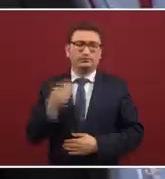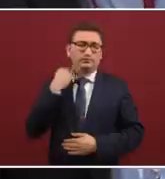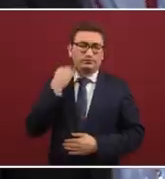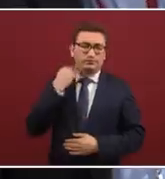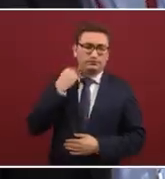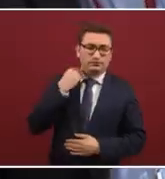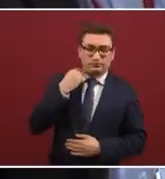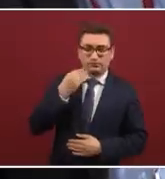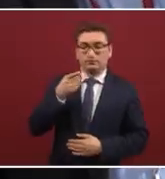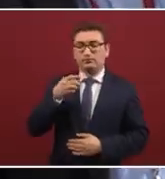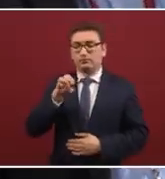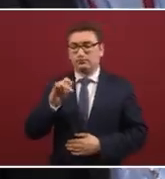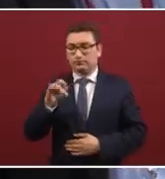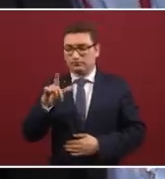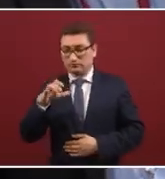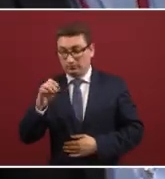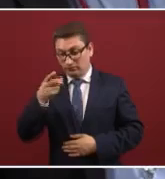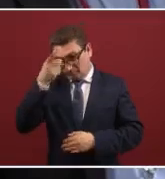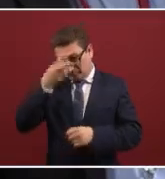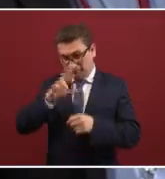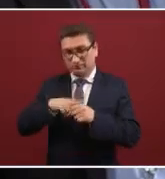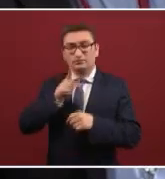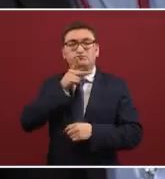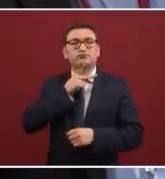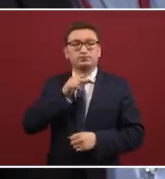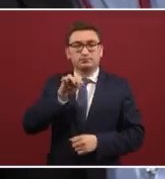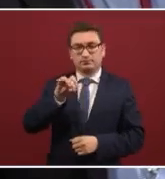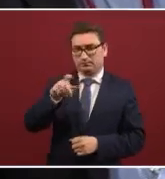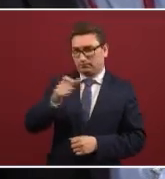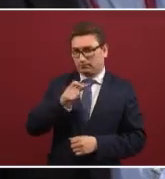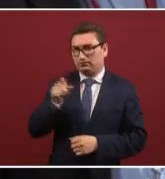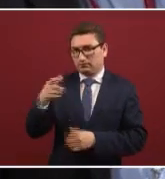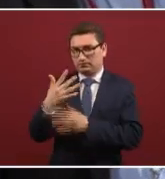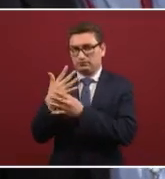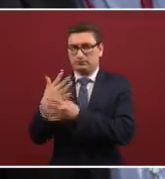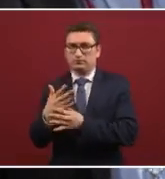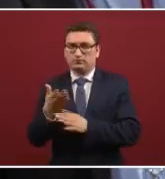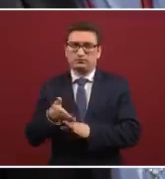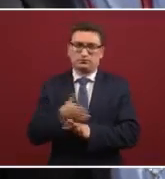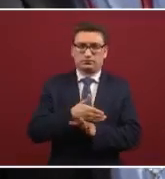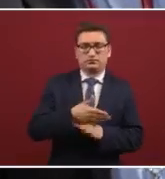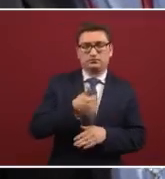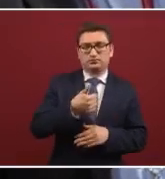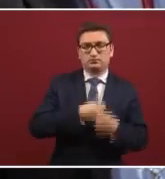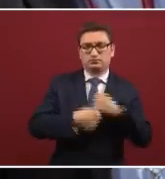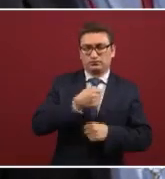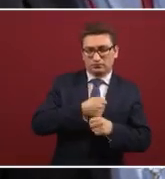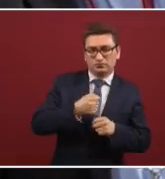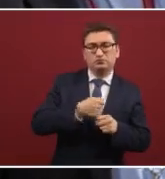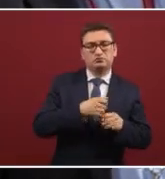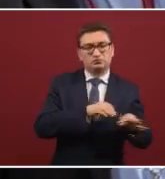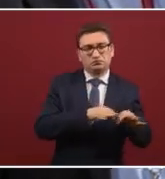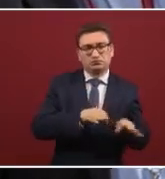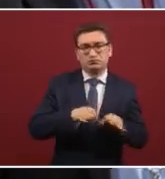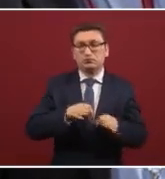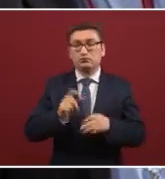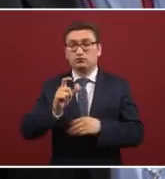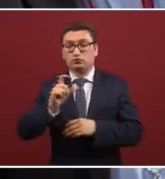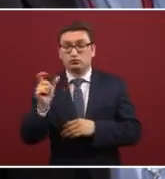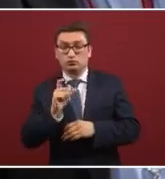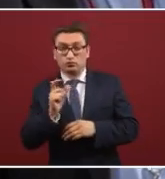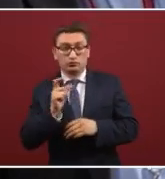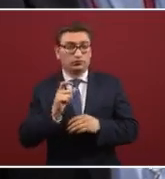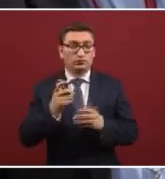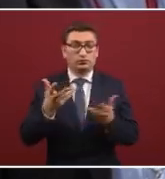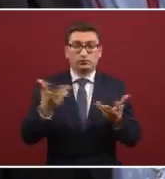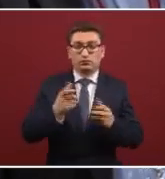exdirector de Pemex, señaló a algunos medios que en el sexenio anterior no había ninguna página que se moviera sin que Enrique Peña